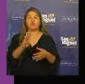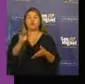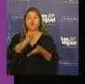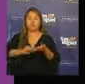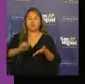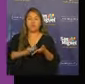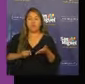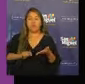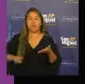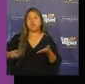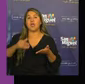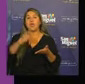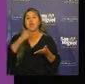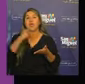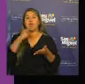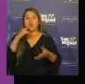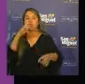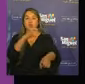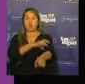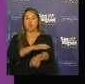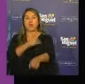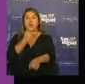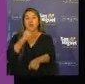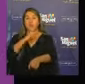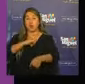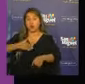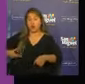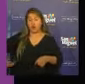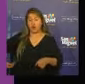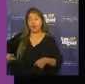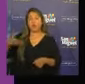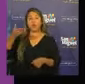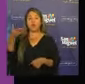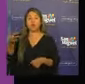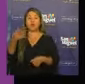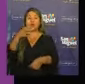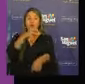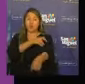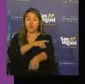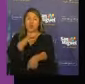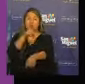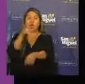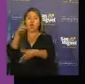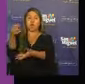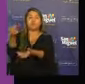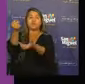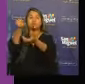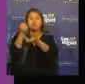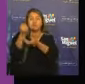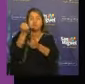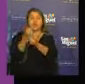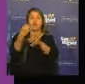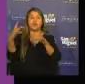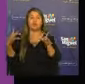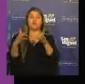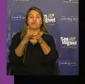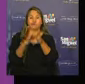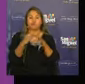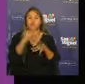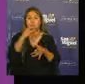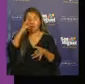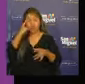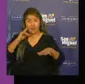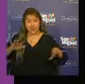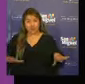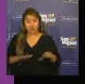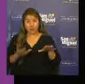con el gobierno regional, que nos permita trabajar en conjunto para la inversión, pero también tenemos que hacer esfuerzos particulares,